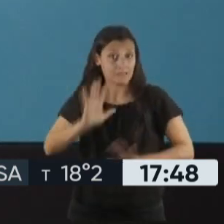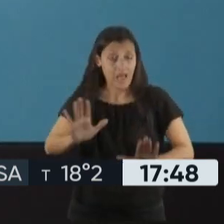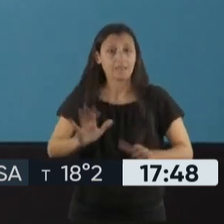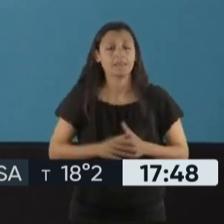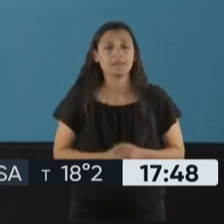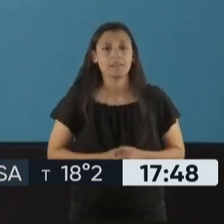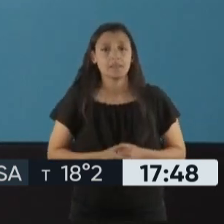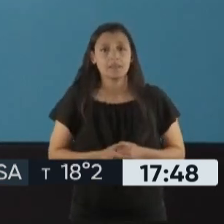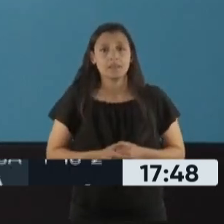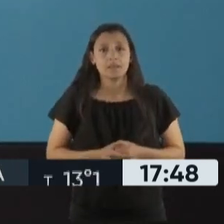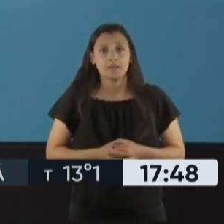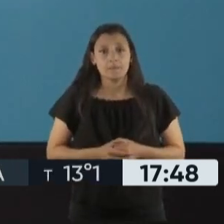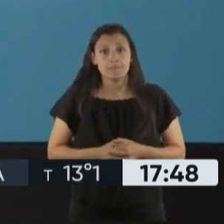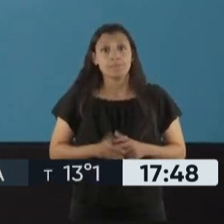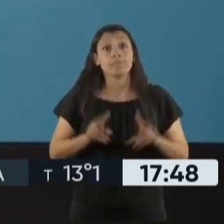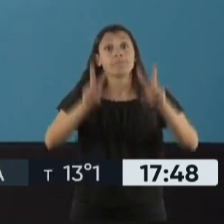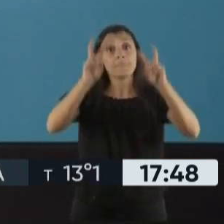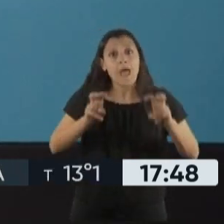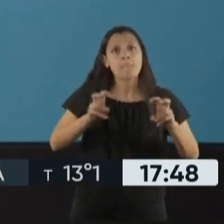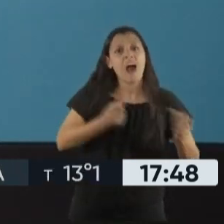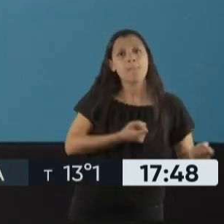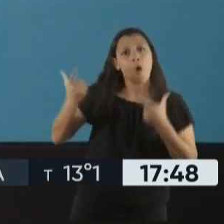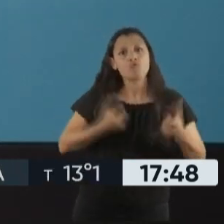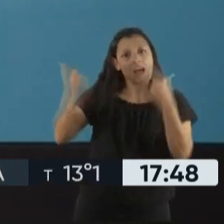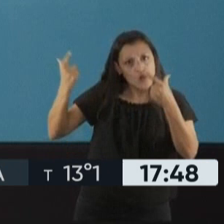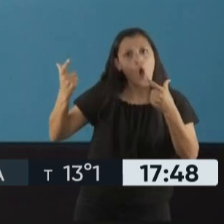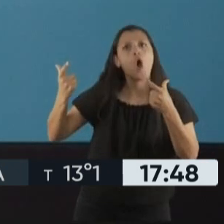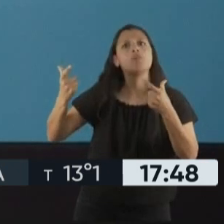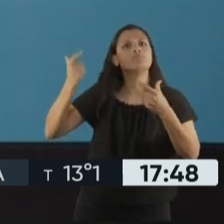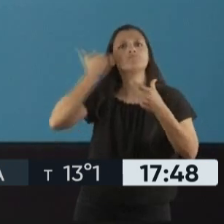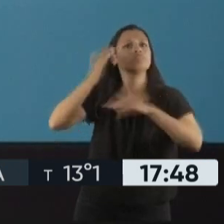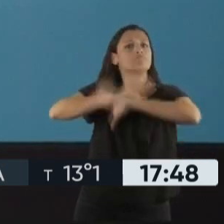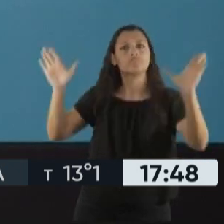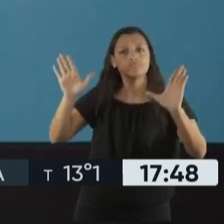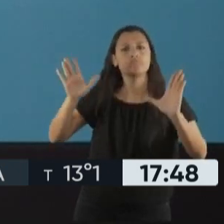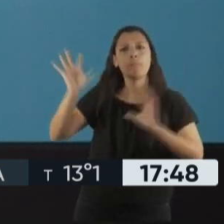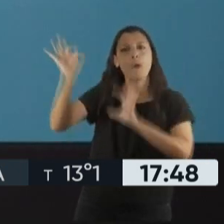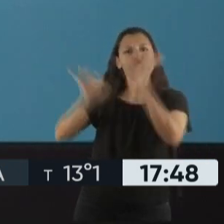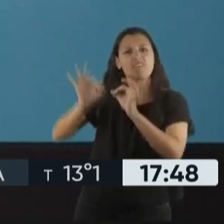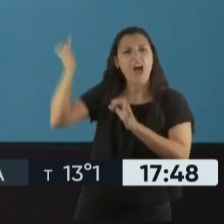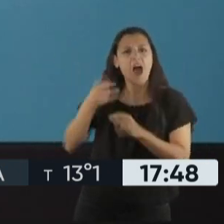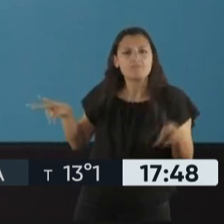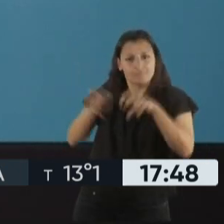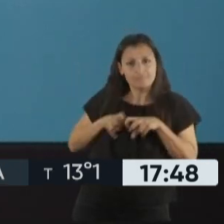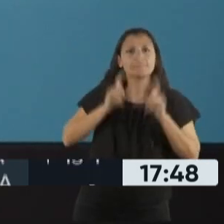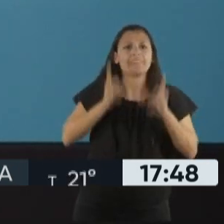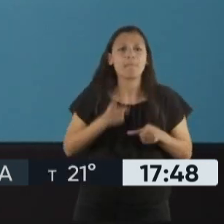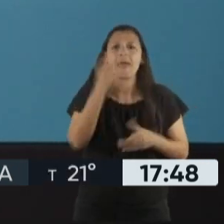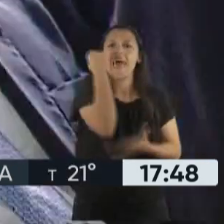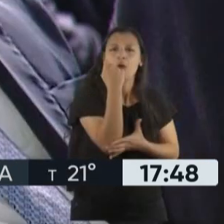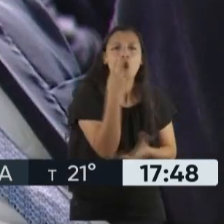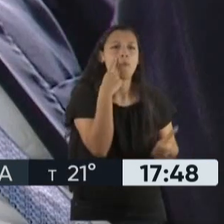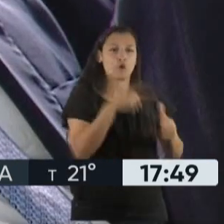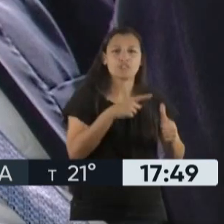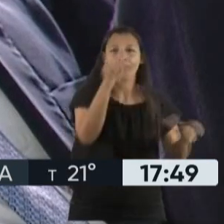se adecuó toda la estructura de derechos de exportación, reduciendo alícuotas a todas las economías regionales, la economía del conocimiento,